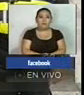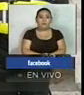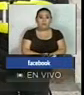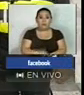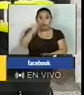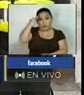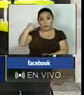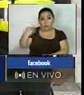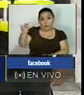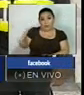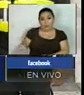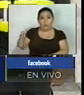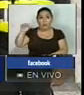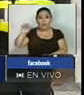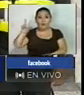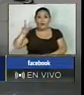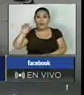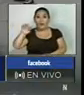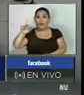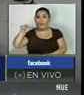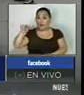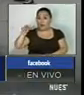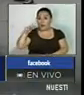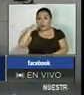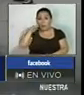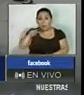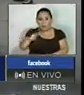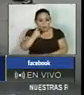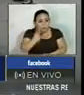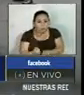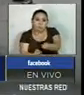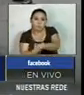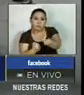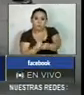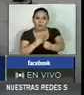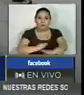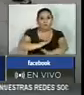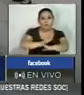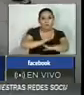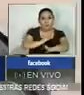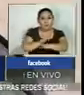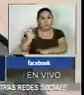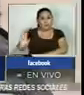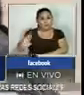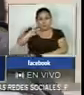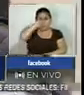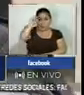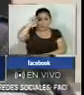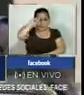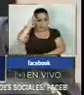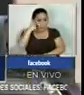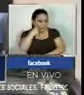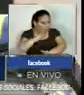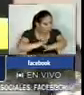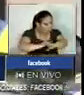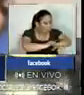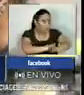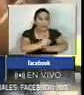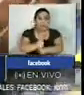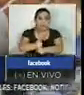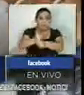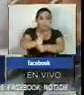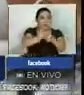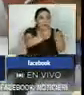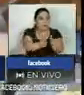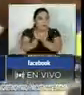Evelyn, la agente policial que está en las primeras líneas de defensa, en su misión para garantizar la seguridad y